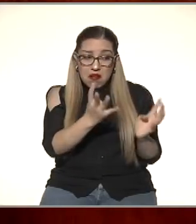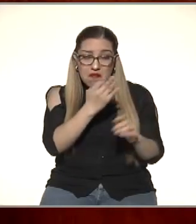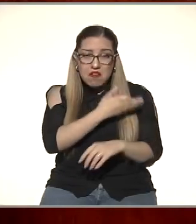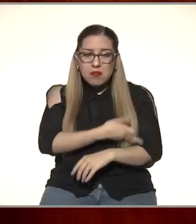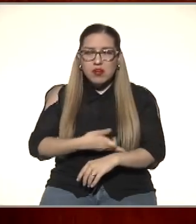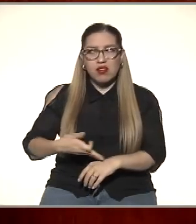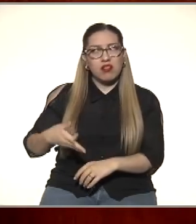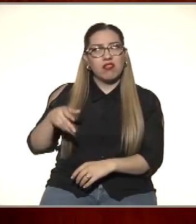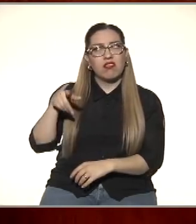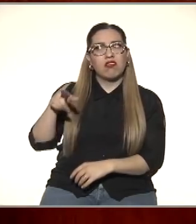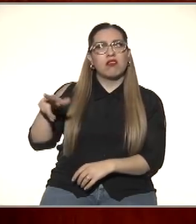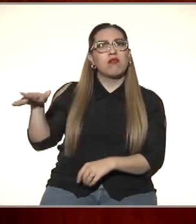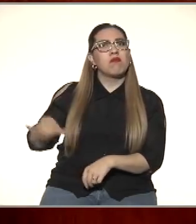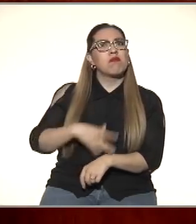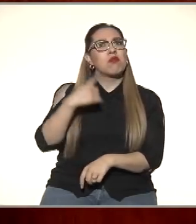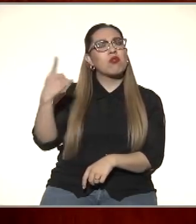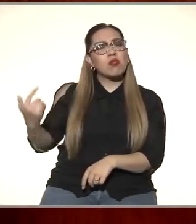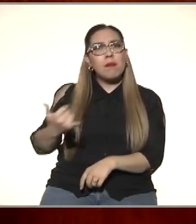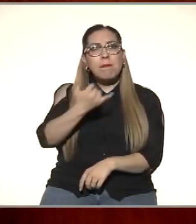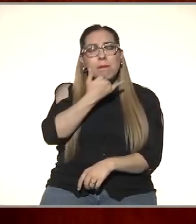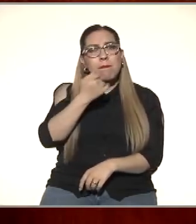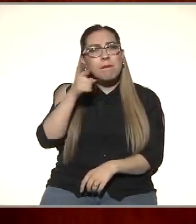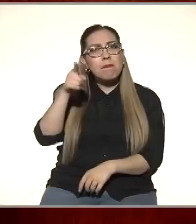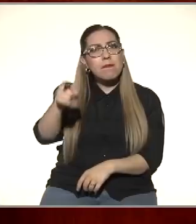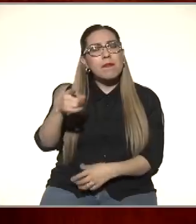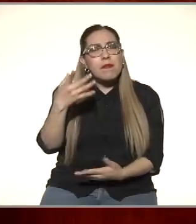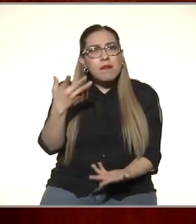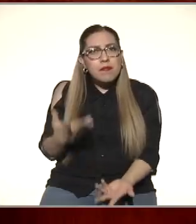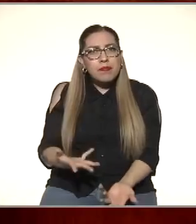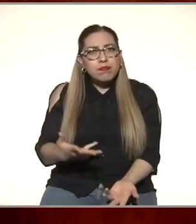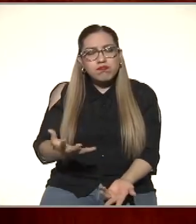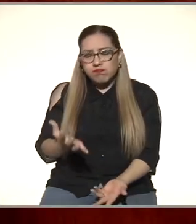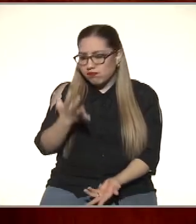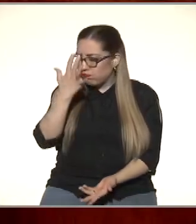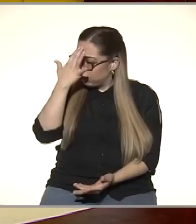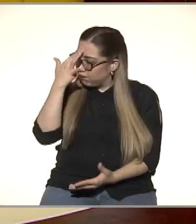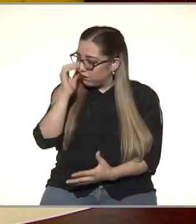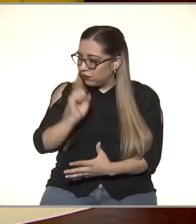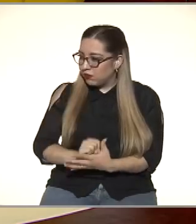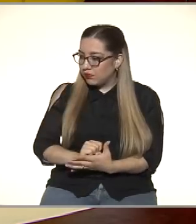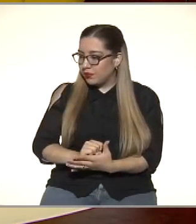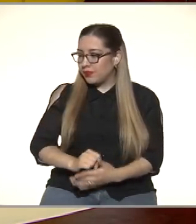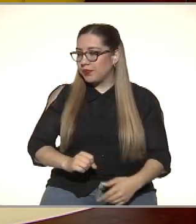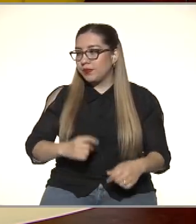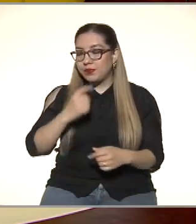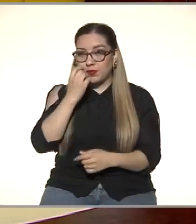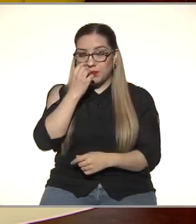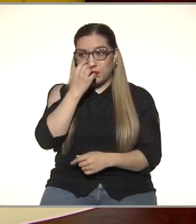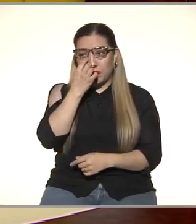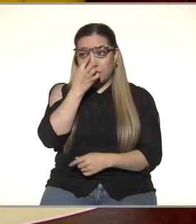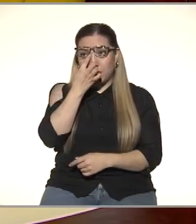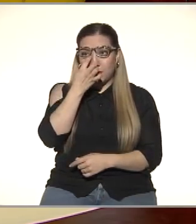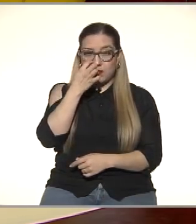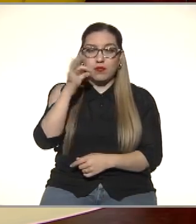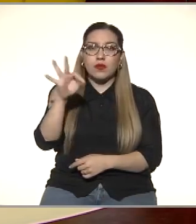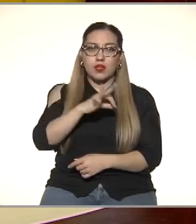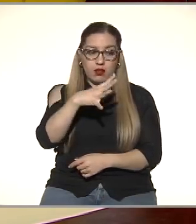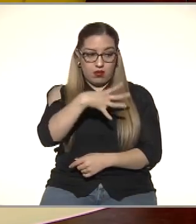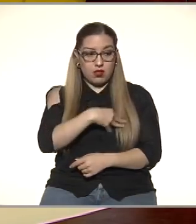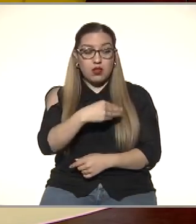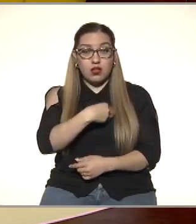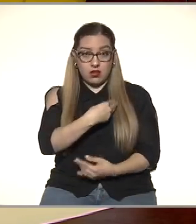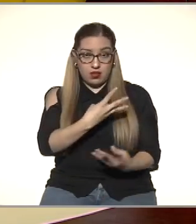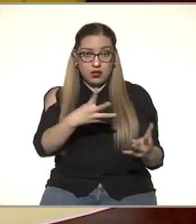lo hiciste, por qué en esto, donde se sienten aludidos, ¿no? En este engaño, porque, sobre todo si hay hijos, porque